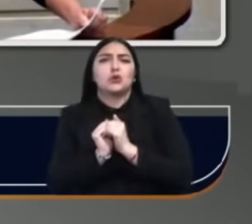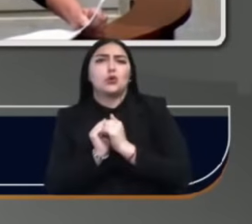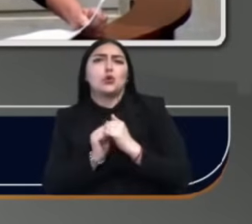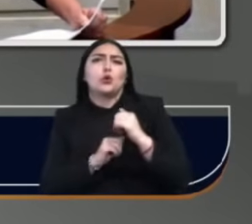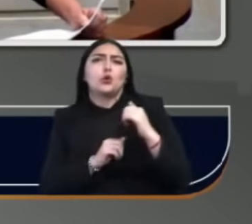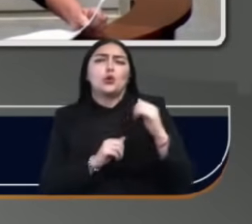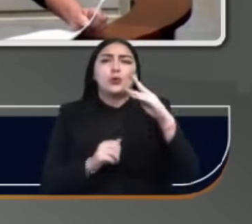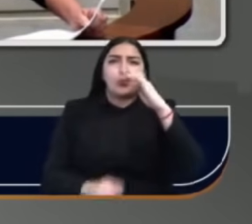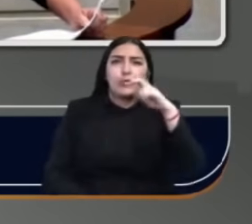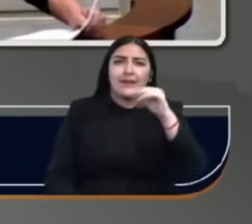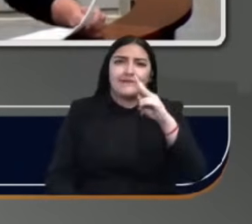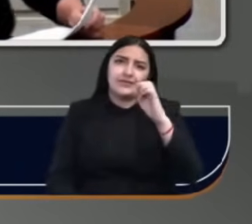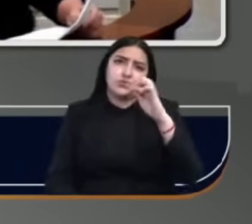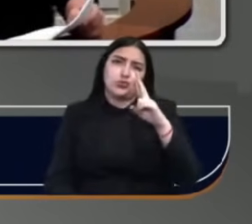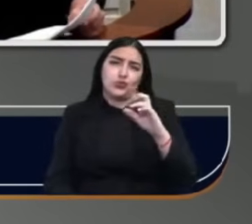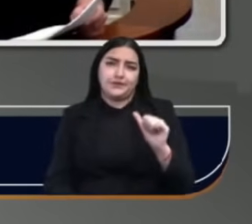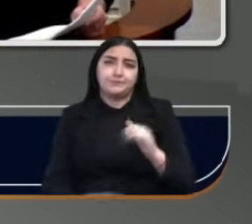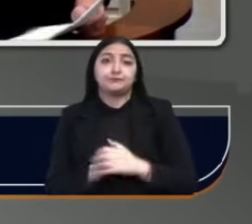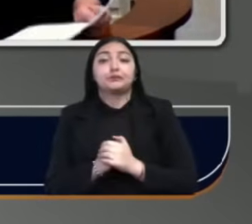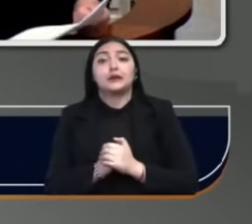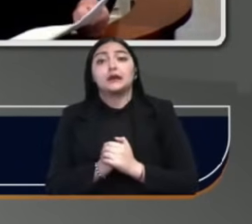Luego viene la licitación aquí,